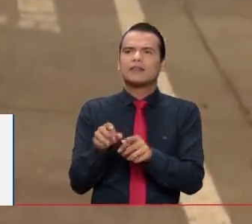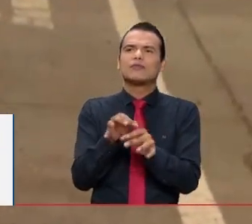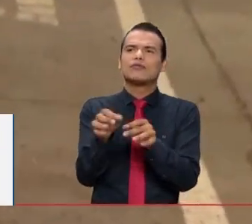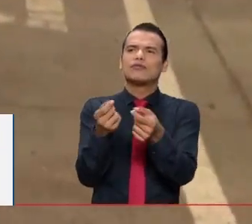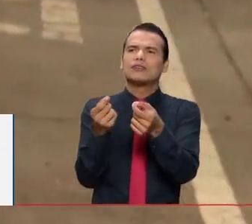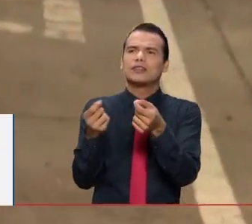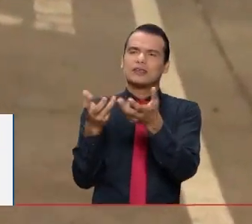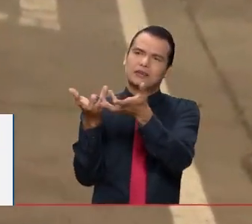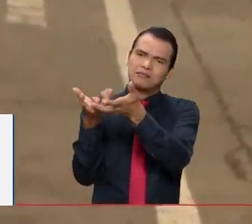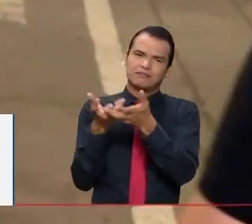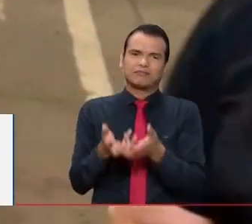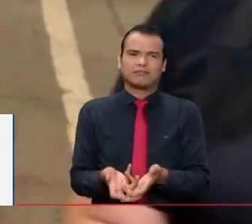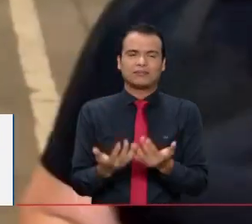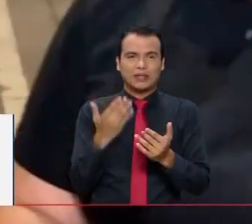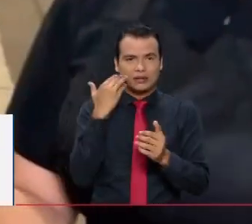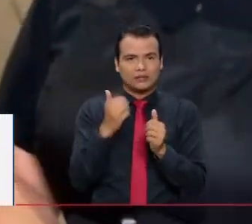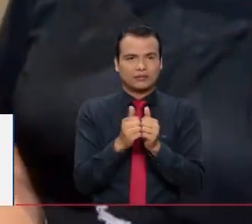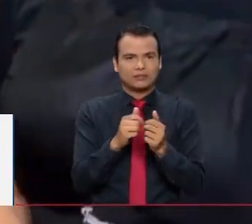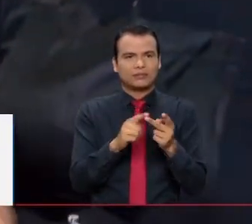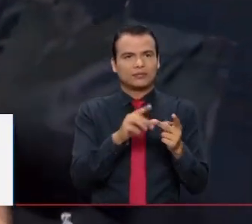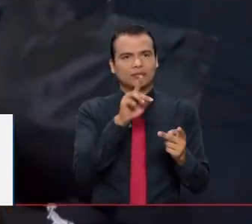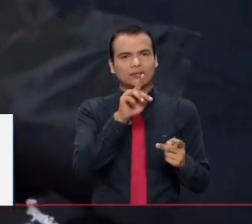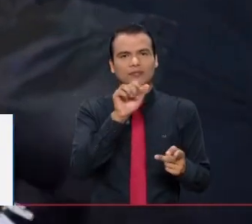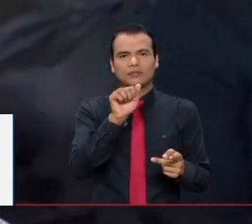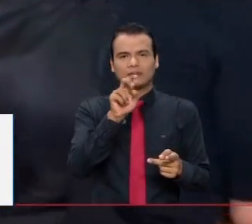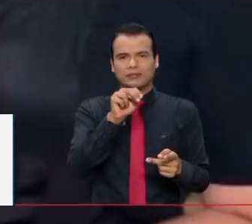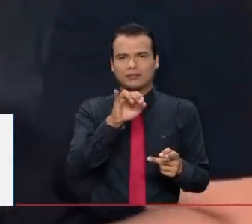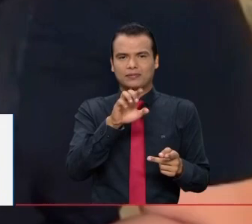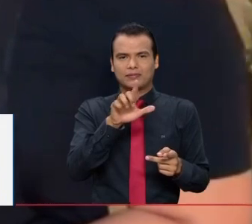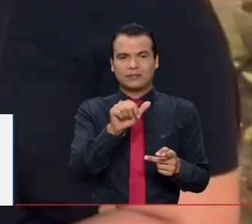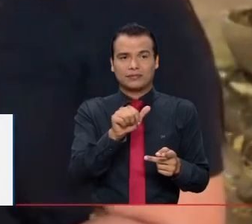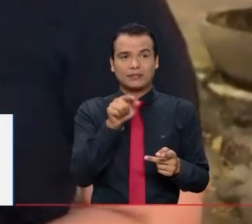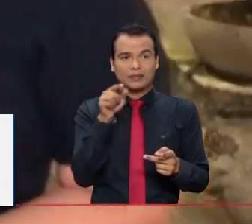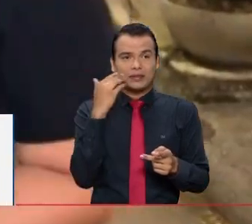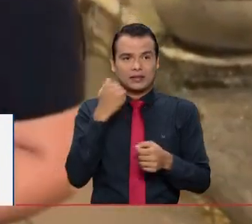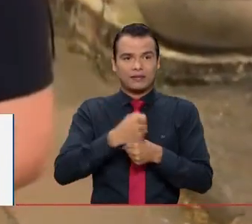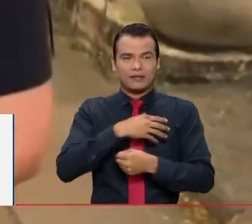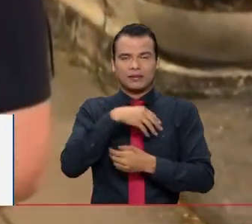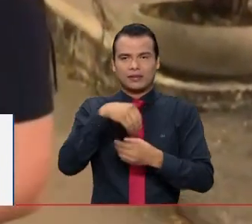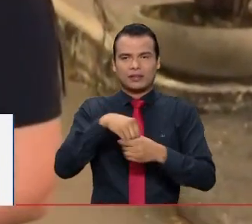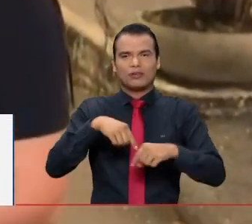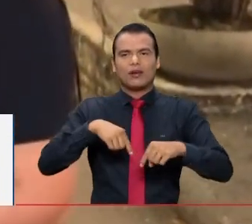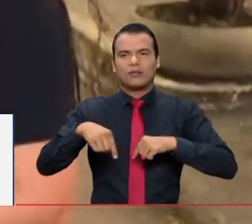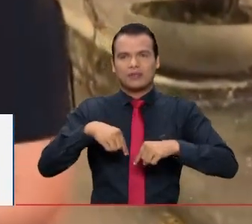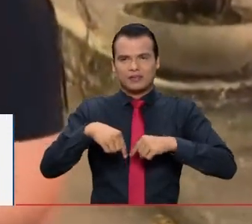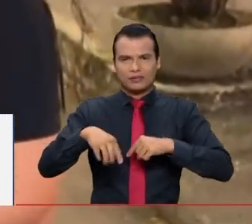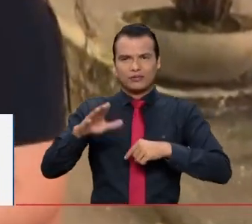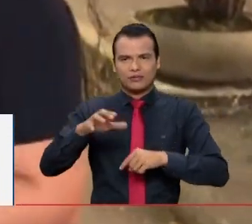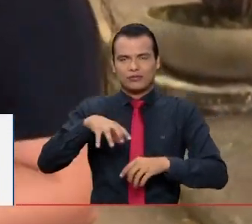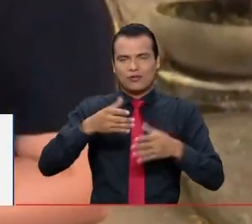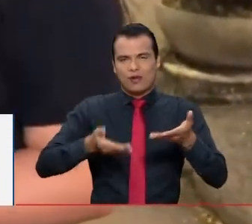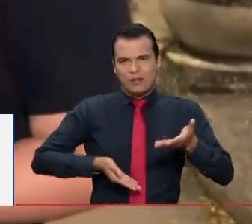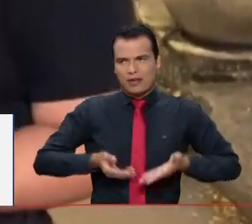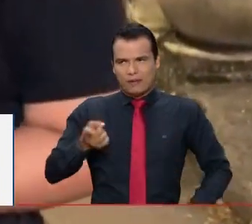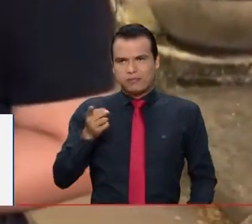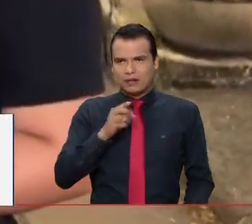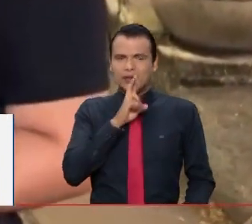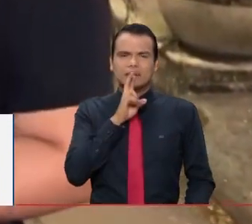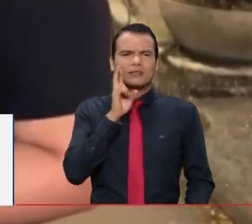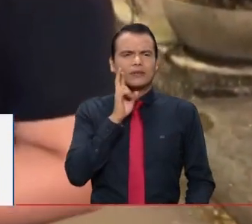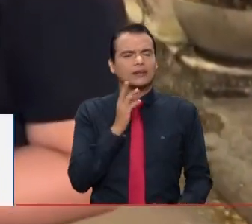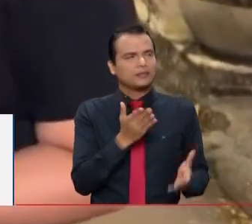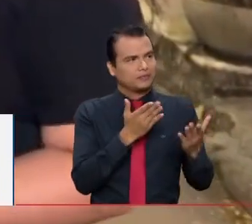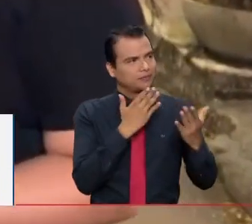Se encuentra con nosotros Daniela, ella es la administradora de uno de los locales de aquí del Parque del Perro. Daniela, buenas